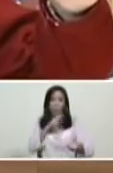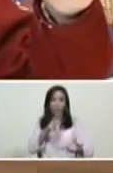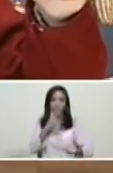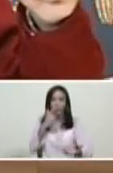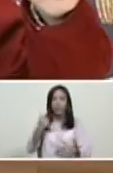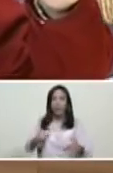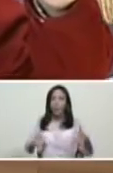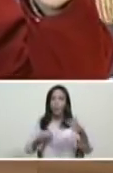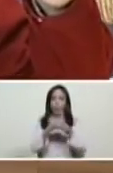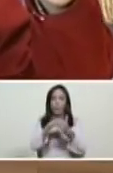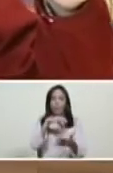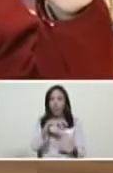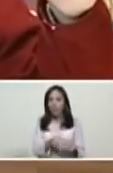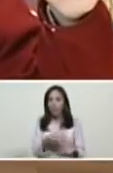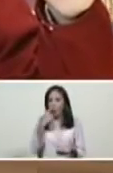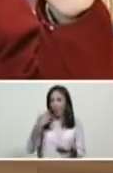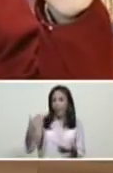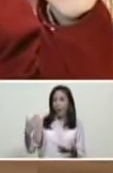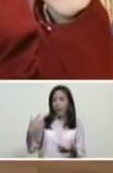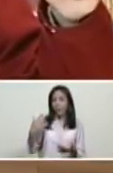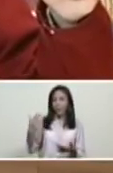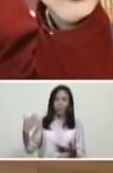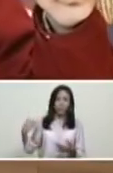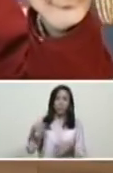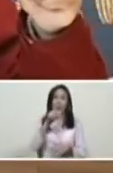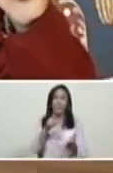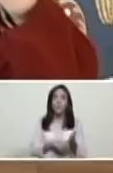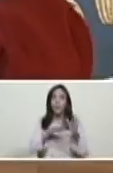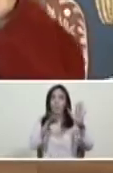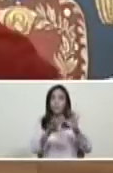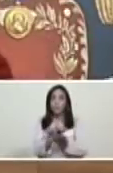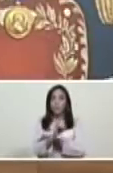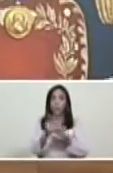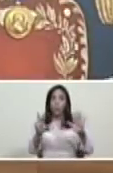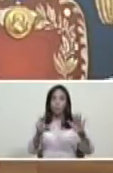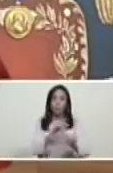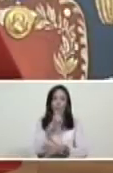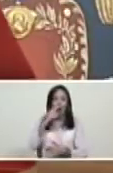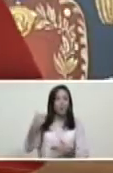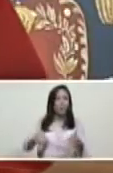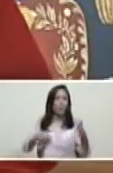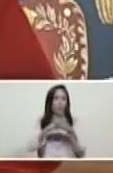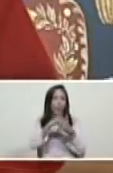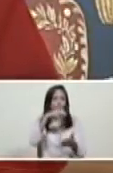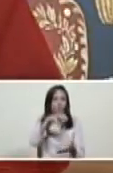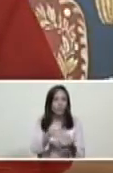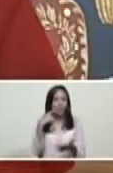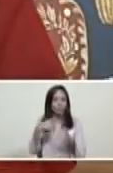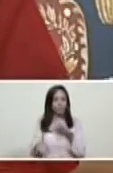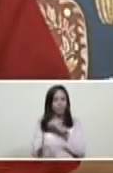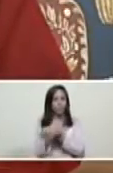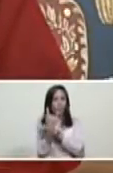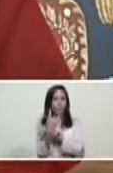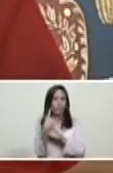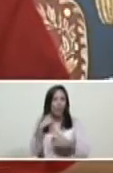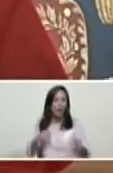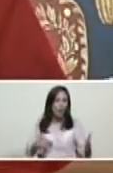Estado contra Cipriano Castro en 1908, que dio Juan Vicente Gómez, la traición y el golpe de